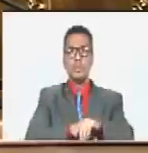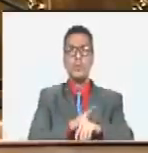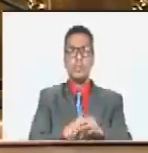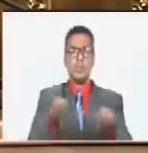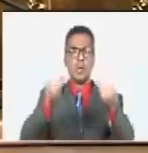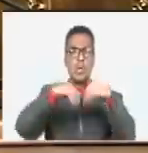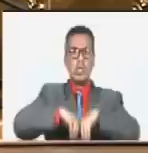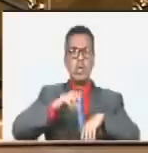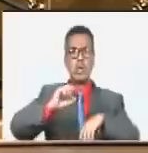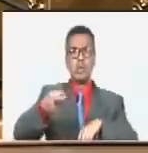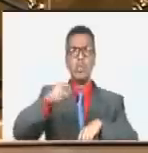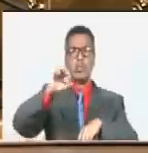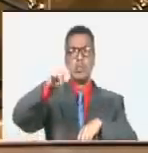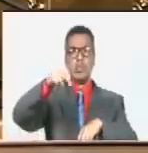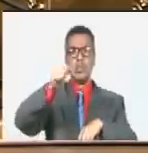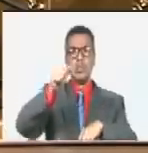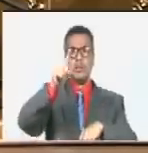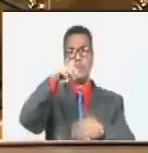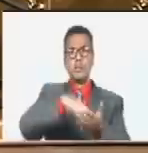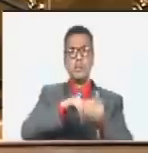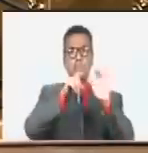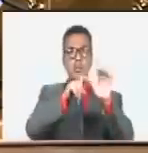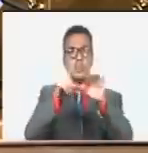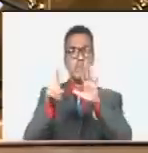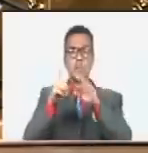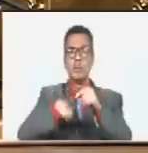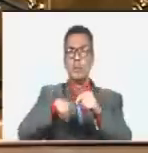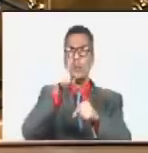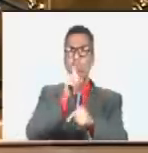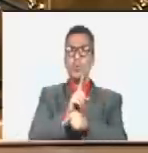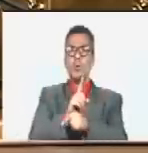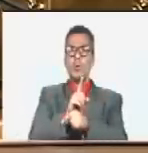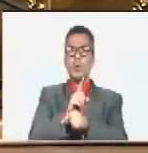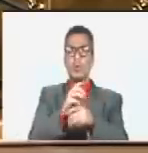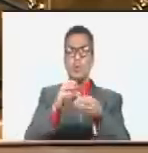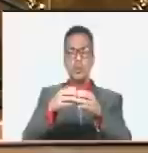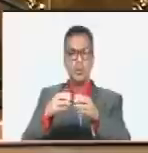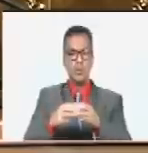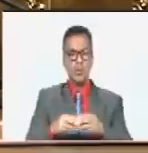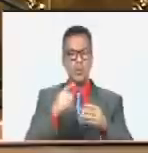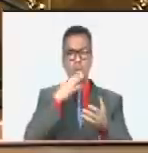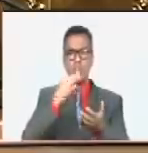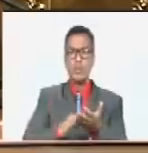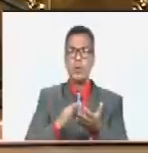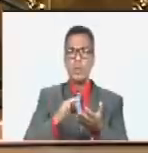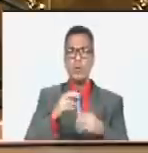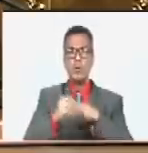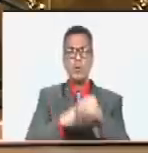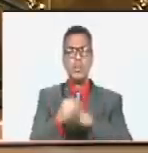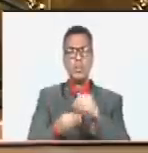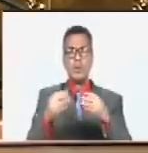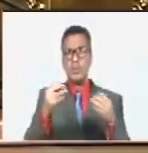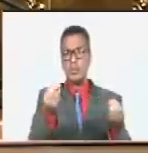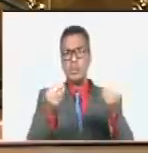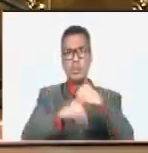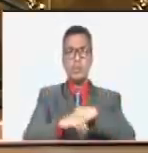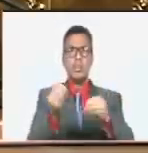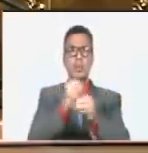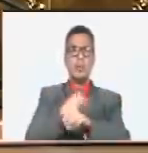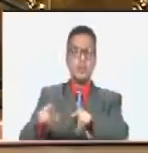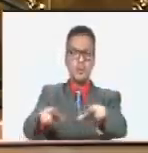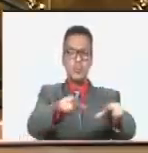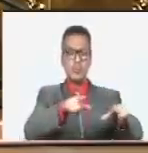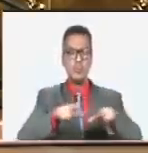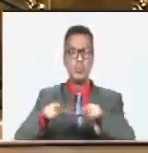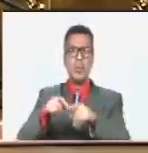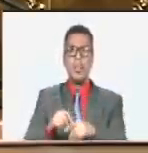de 1966 como único instrumento válido para dirimir esta controversia territorial.